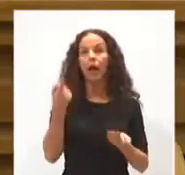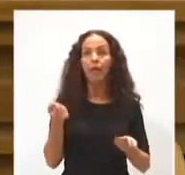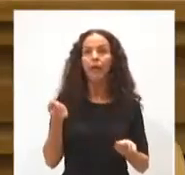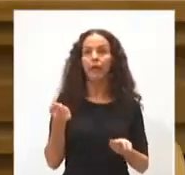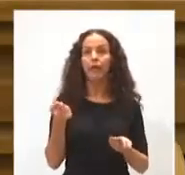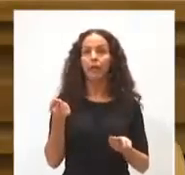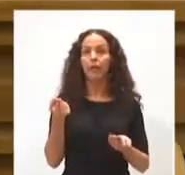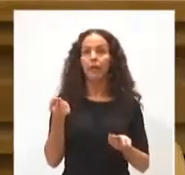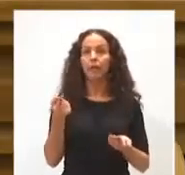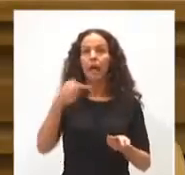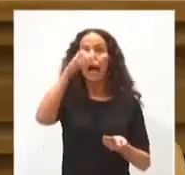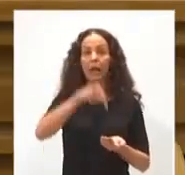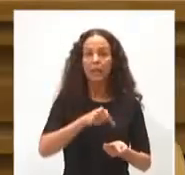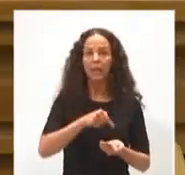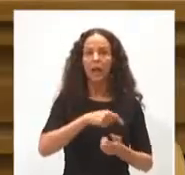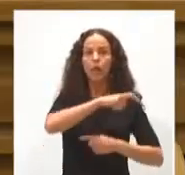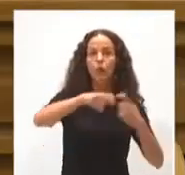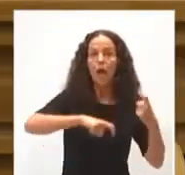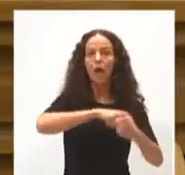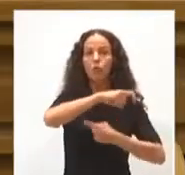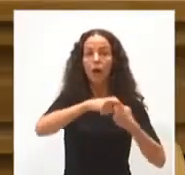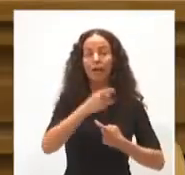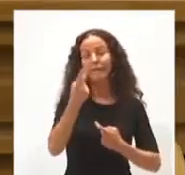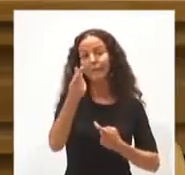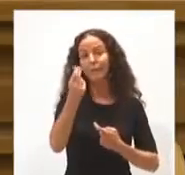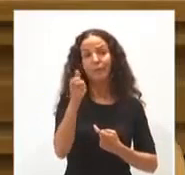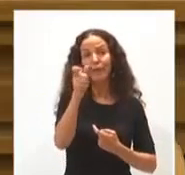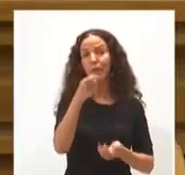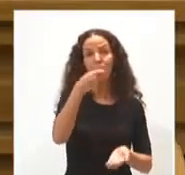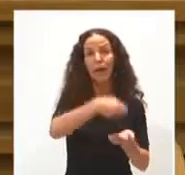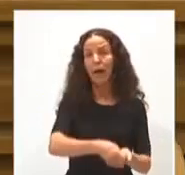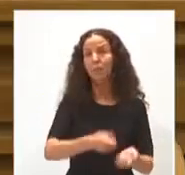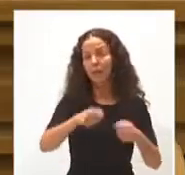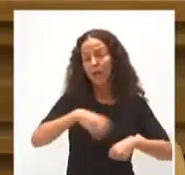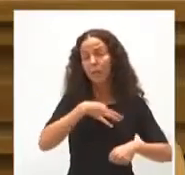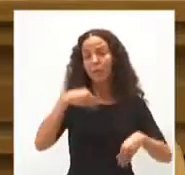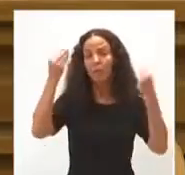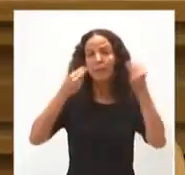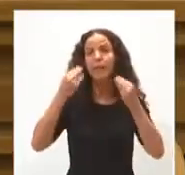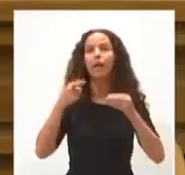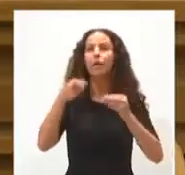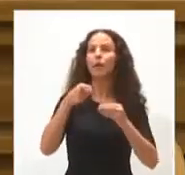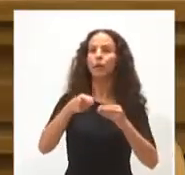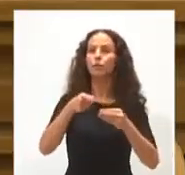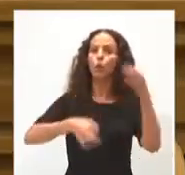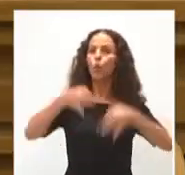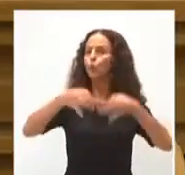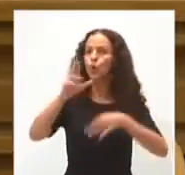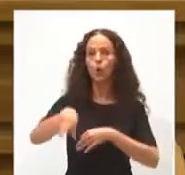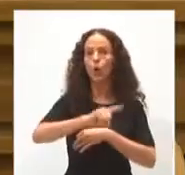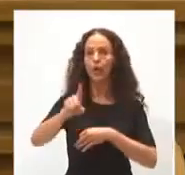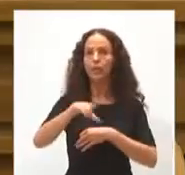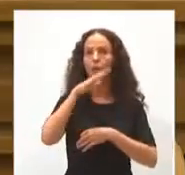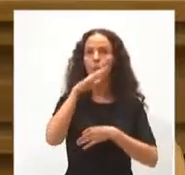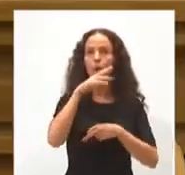está interanual aunque sea aguantar el bueno para mí la injusticia de que se caza aquí y el